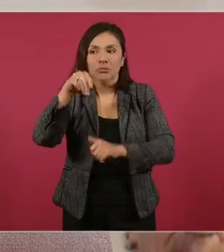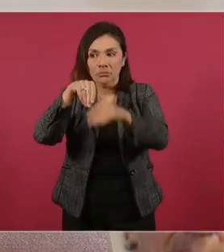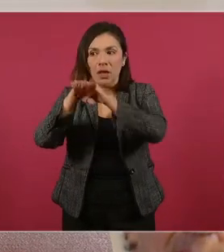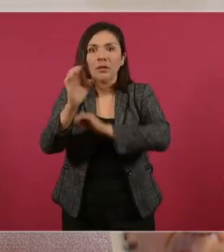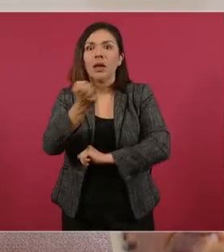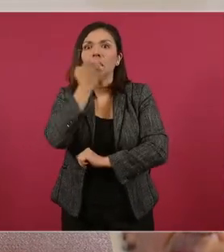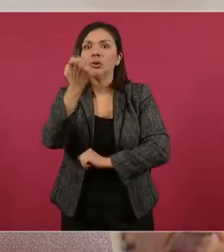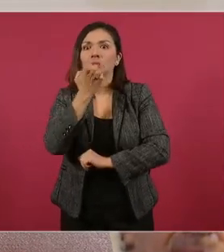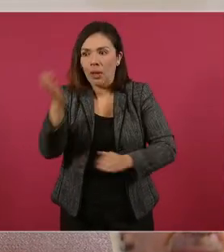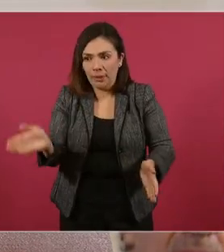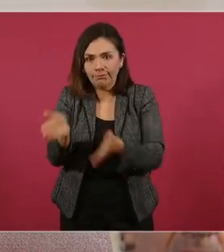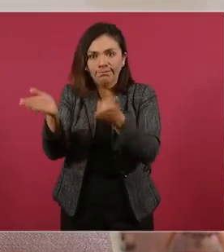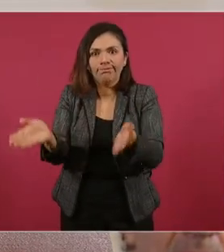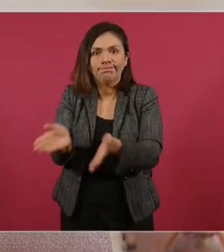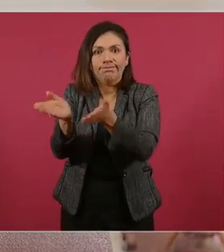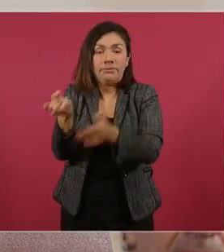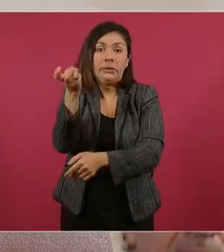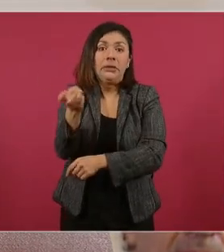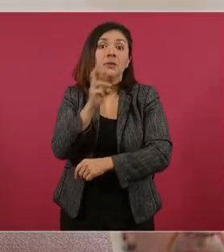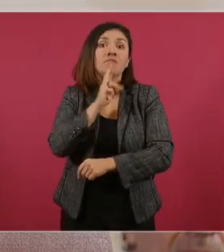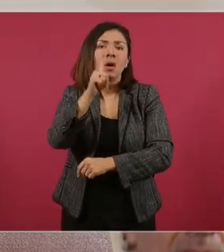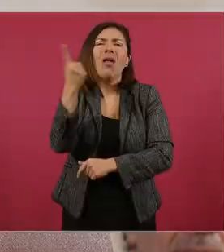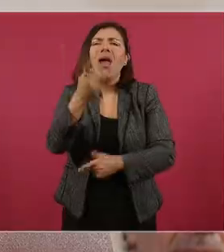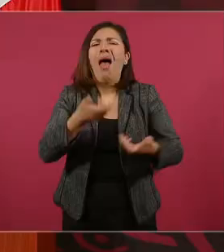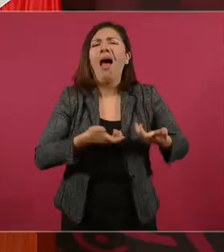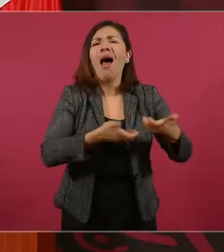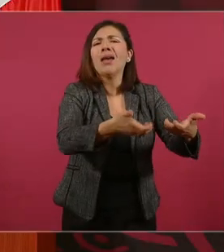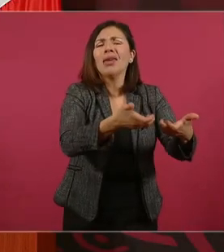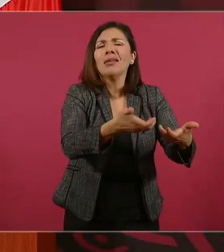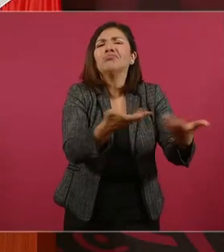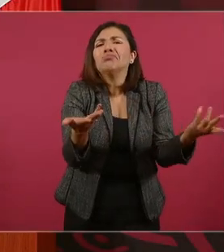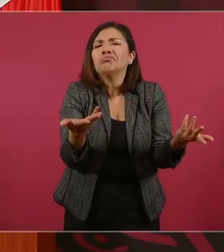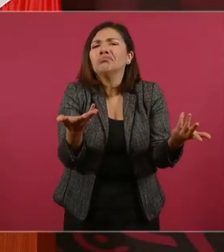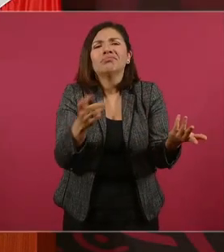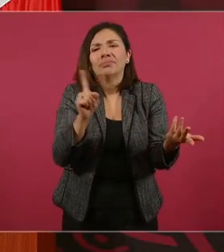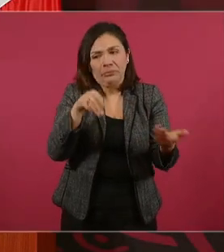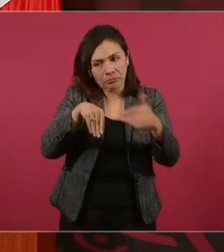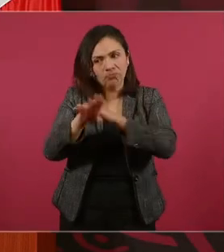en la escuela que en la calle.